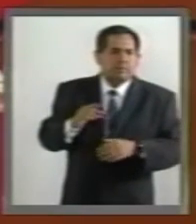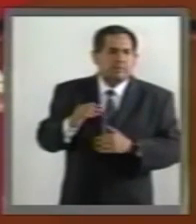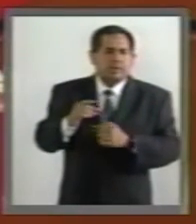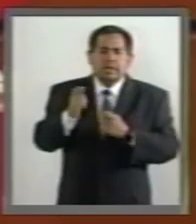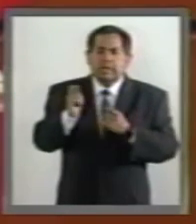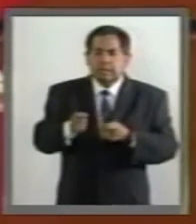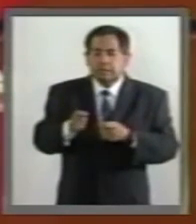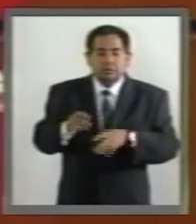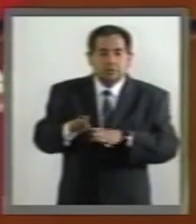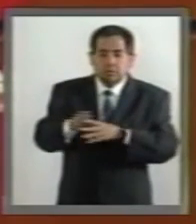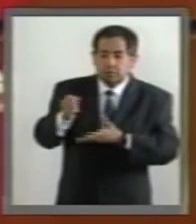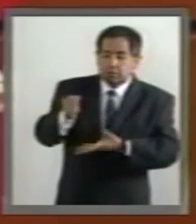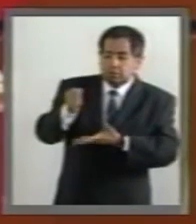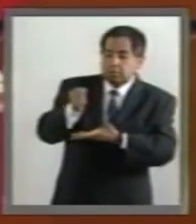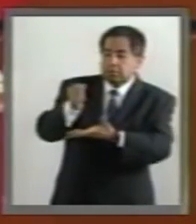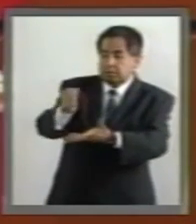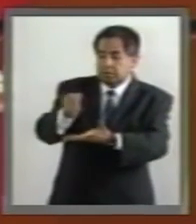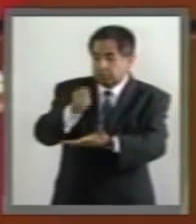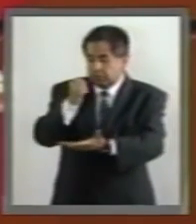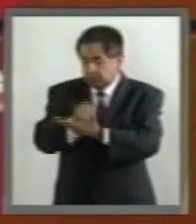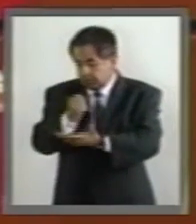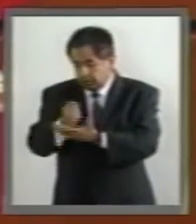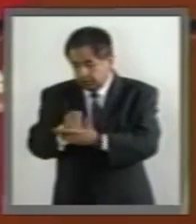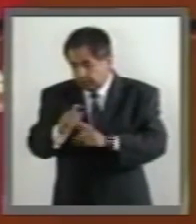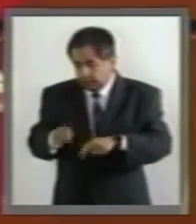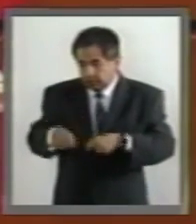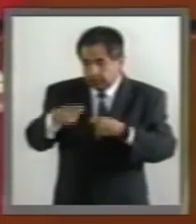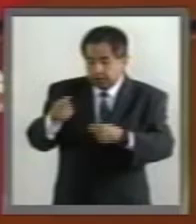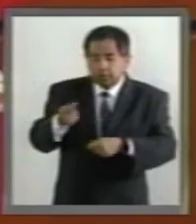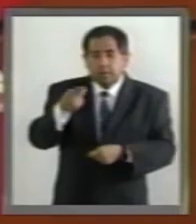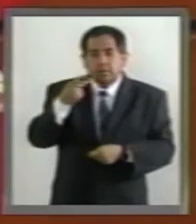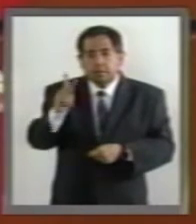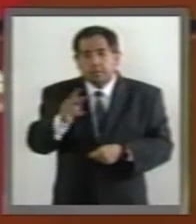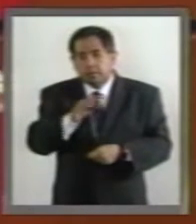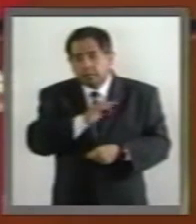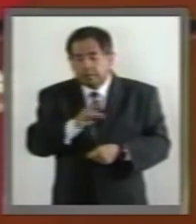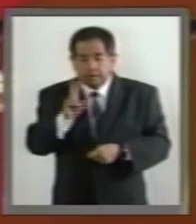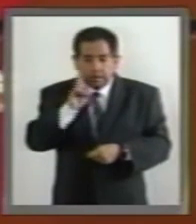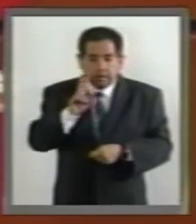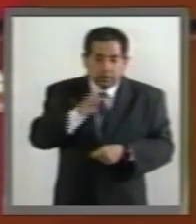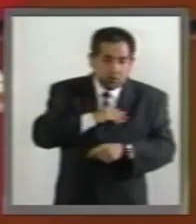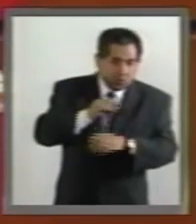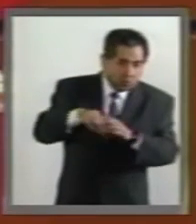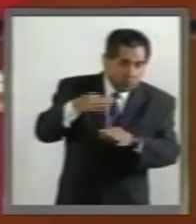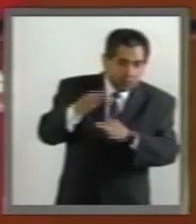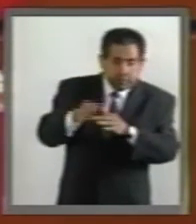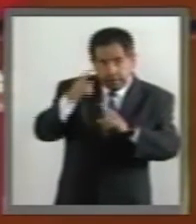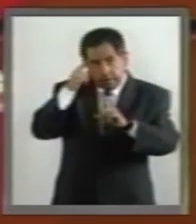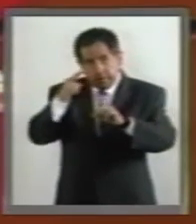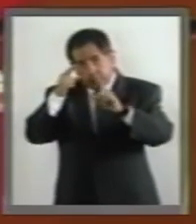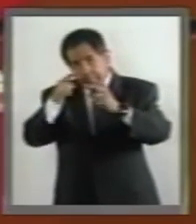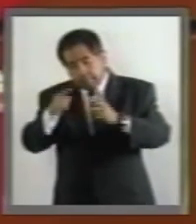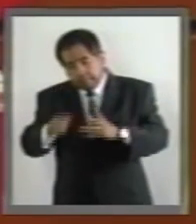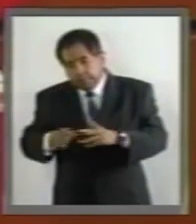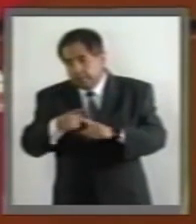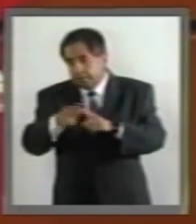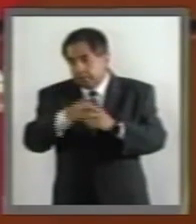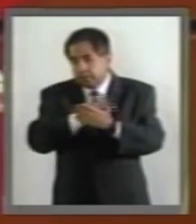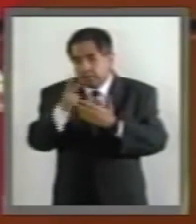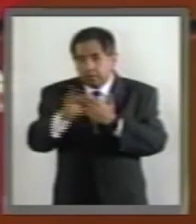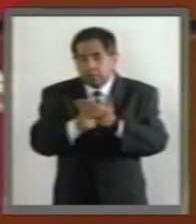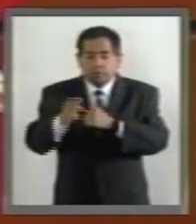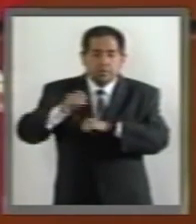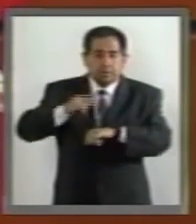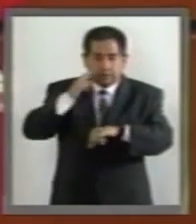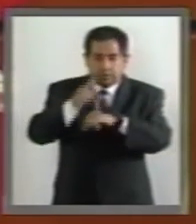adecuaciones presupuestarias se realizarán siempre que permitan un mejor cumplimiento de los objetivos de los programas a cargo de